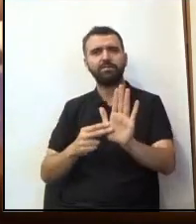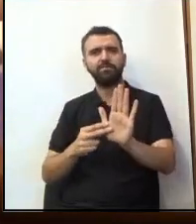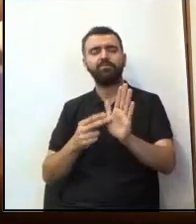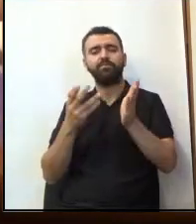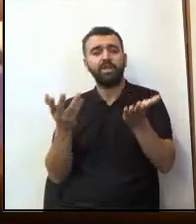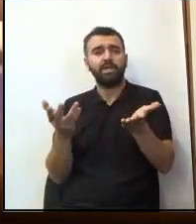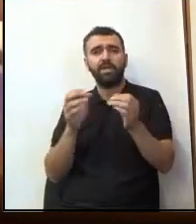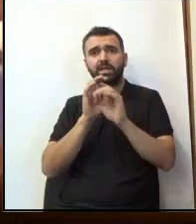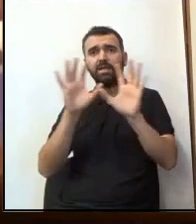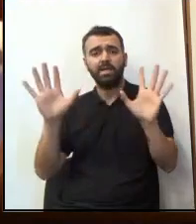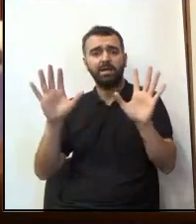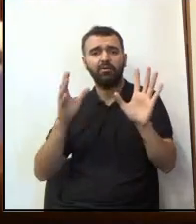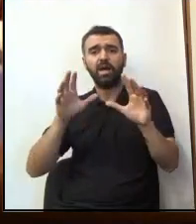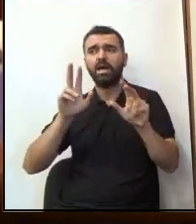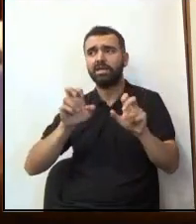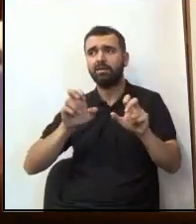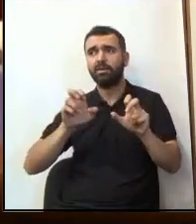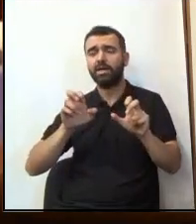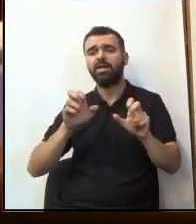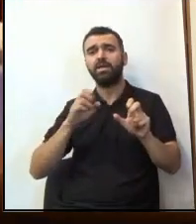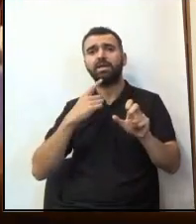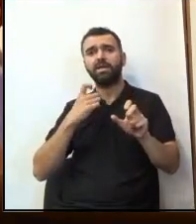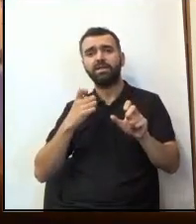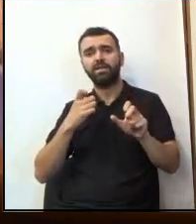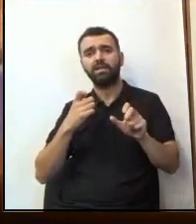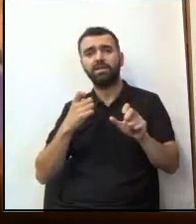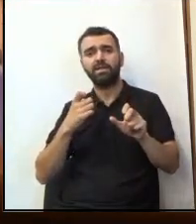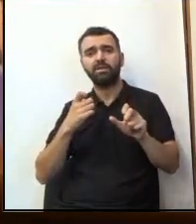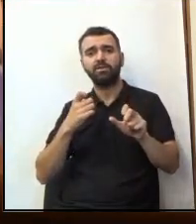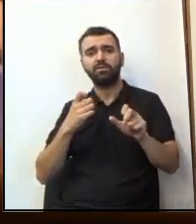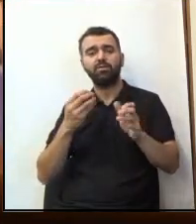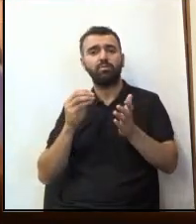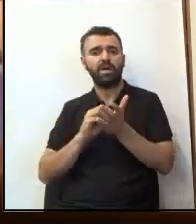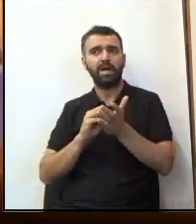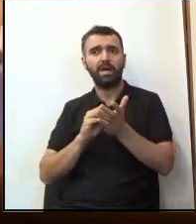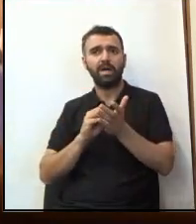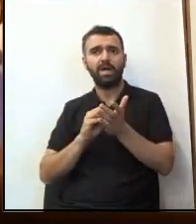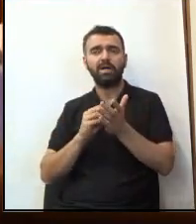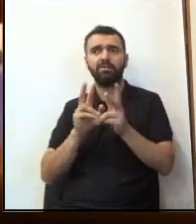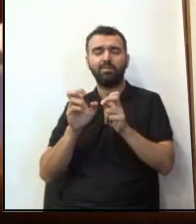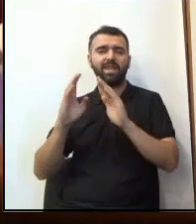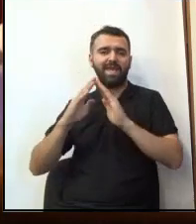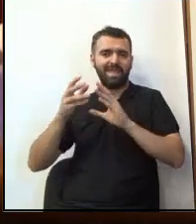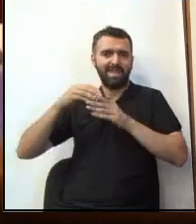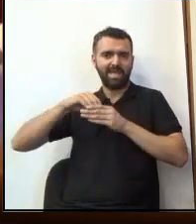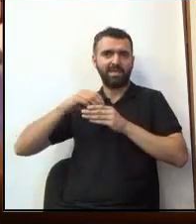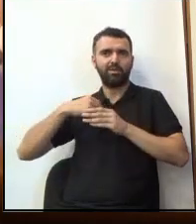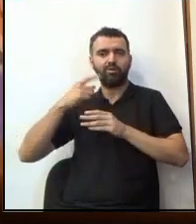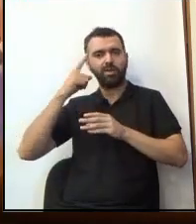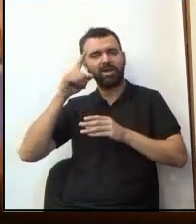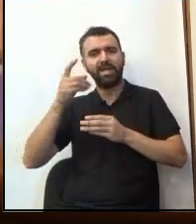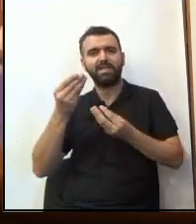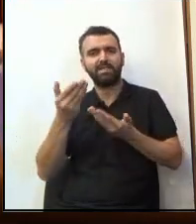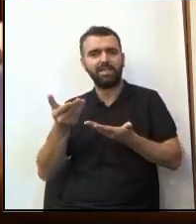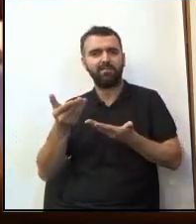Y claro, hay cosas que son más domésticas, pero que yo creo que van a servir al buen vivir, como por